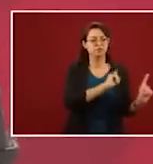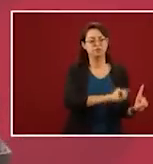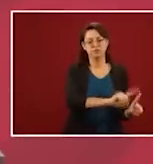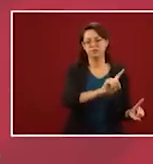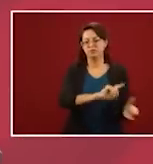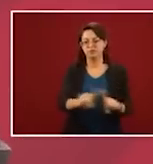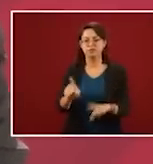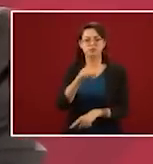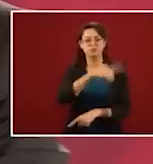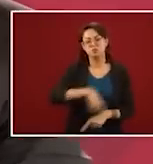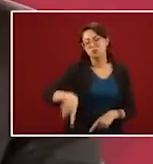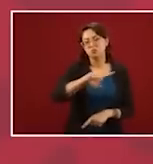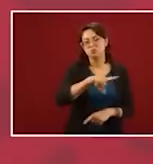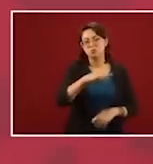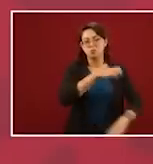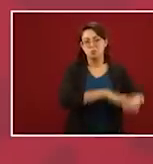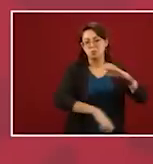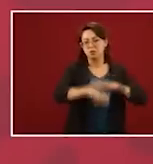grandes monopolios